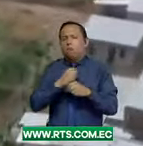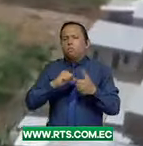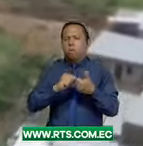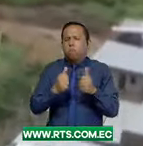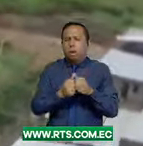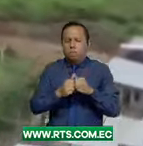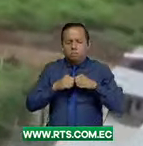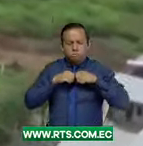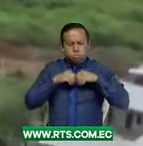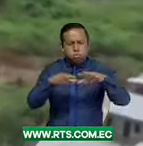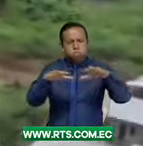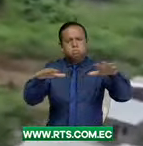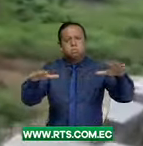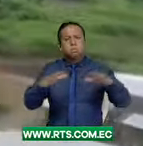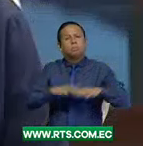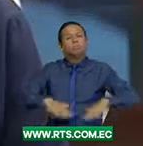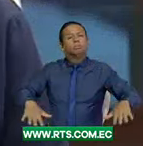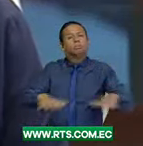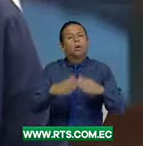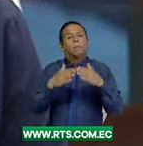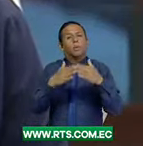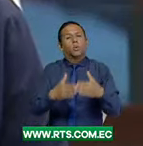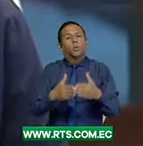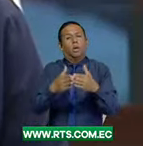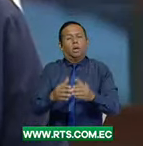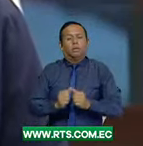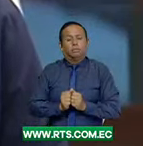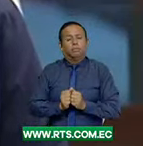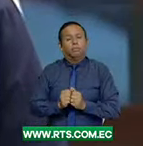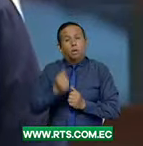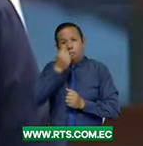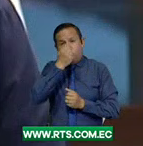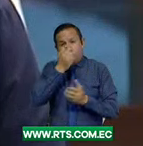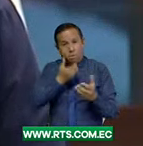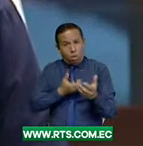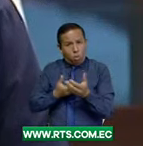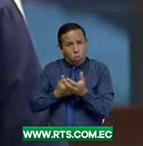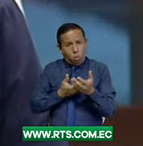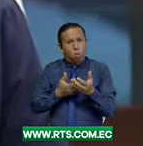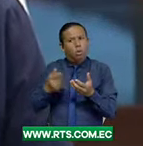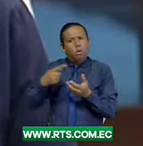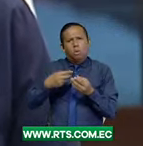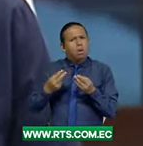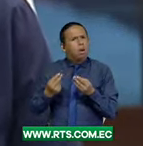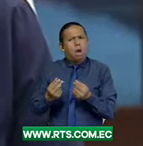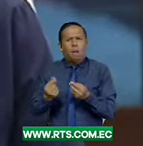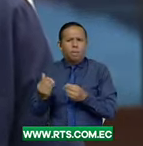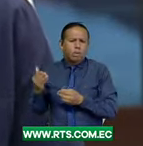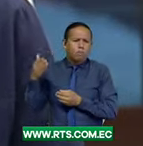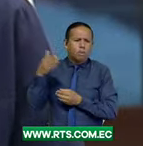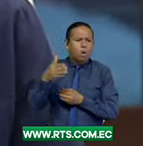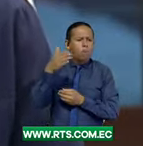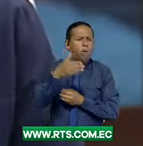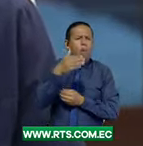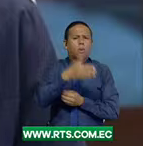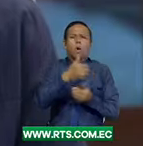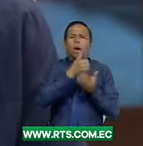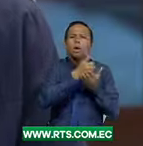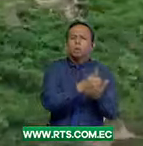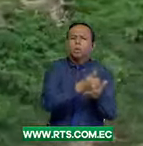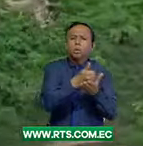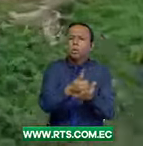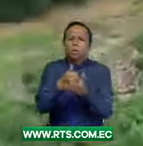provocadas en Pozorja. En ese sentido, el cuerpo de bomberos inmediatamente acudió a rescatar y a intentar evacuar.